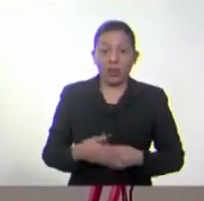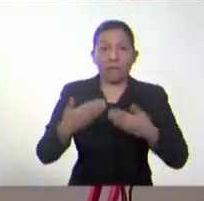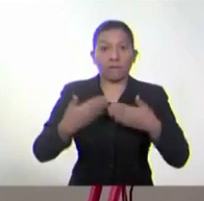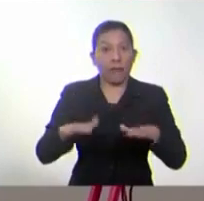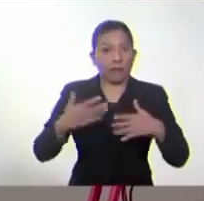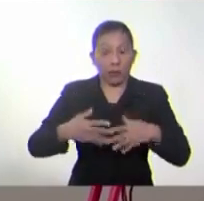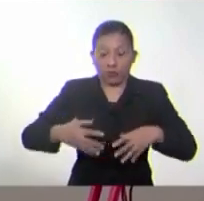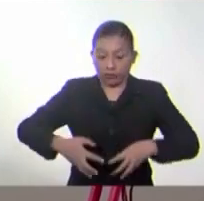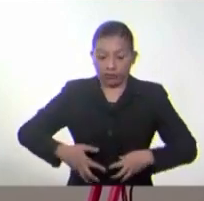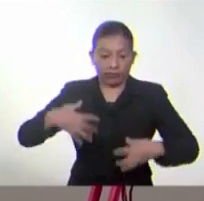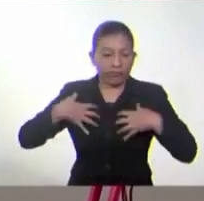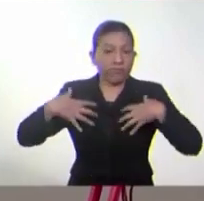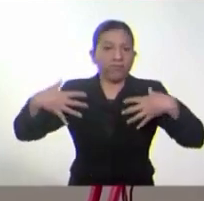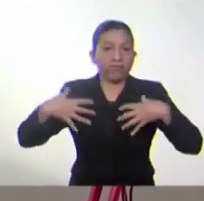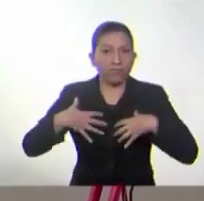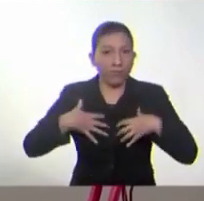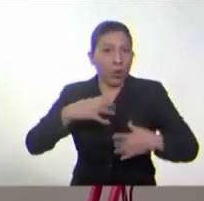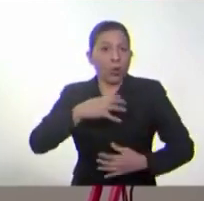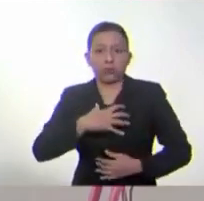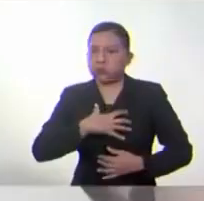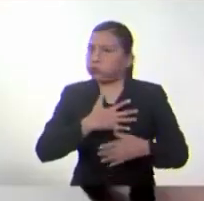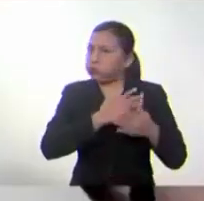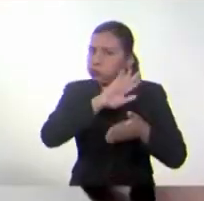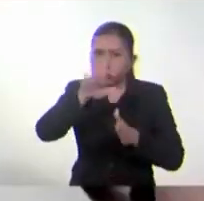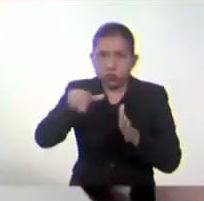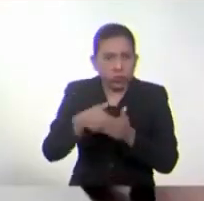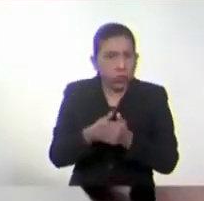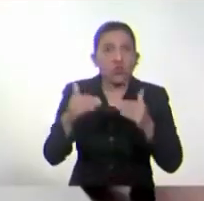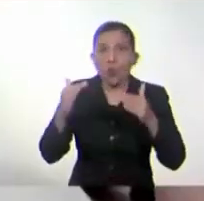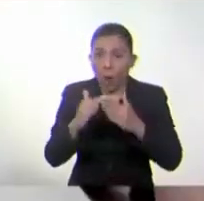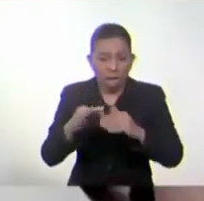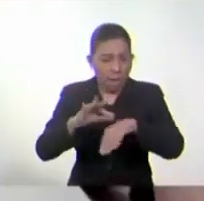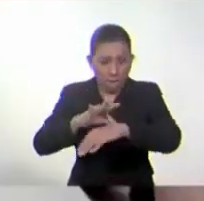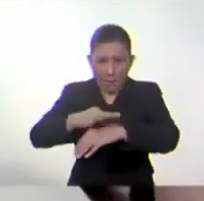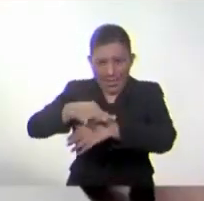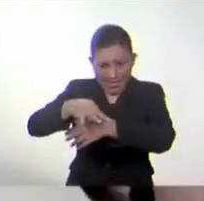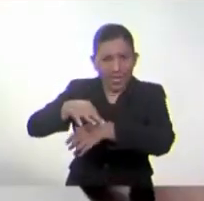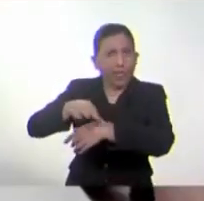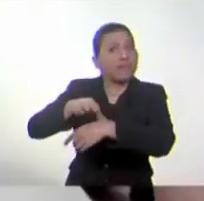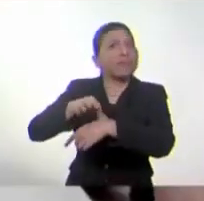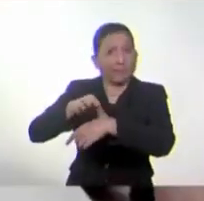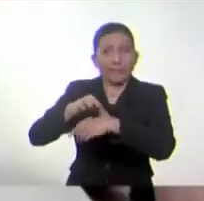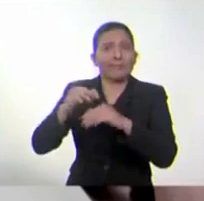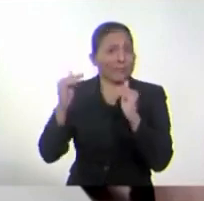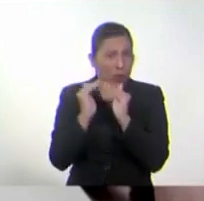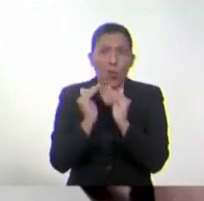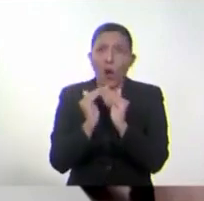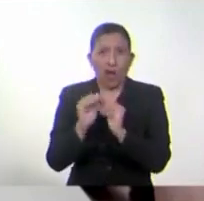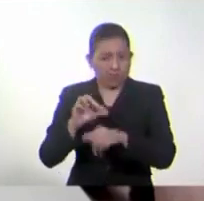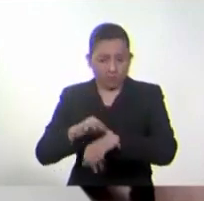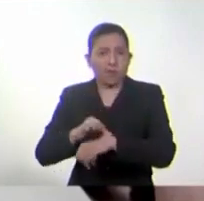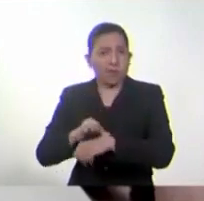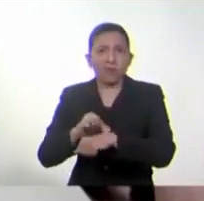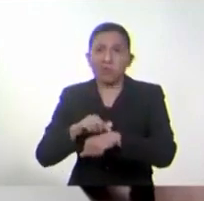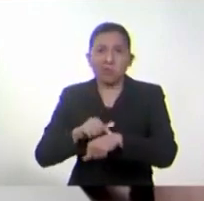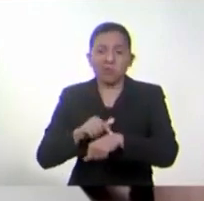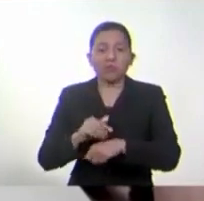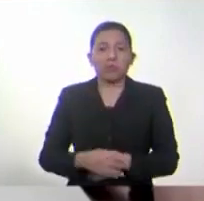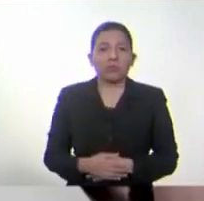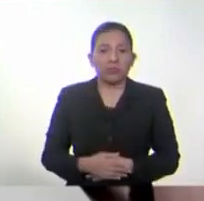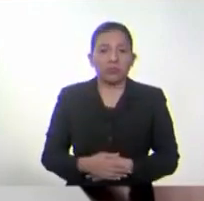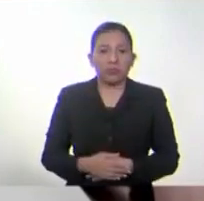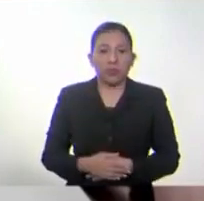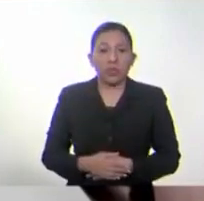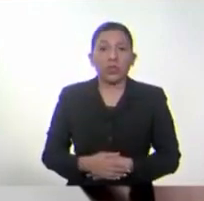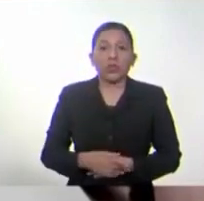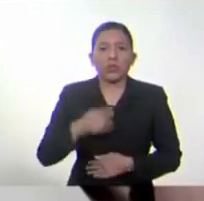entre ellos incluso la piel. Anatómicamente hablando, es usual que se considere como parte del sistema